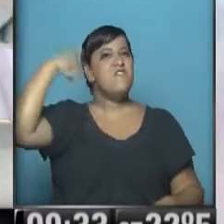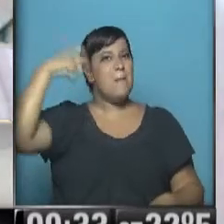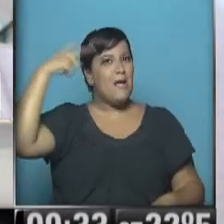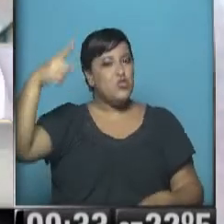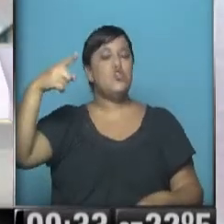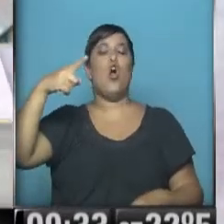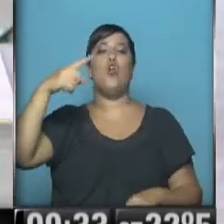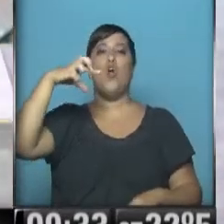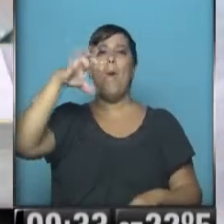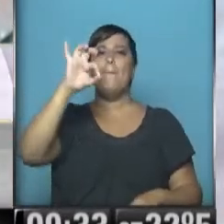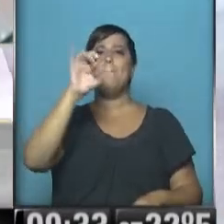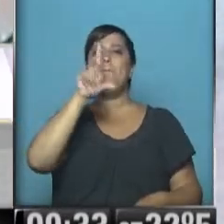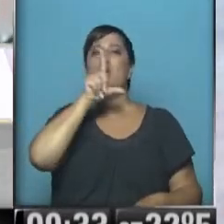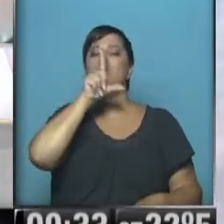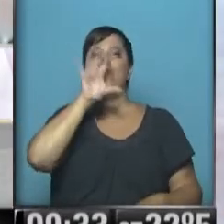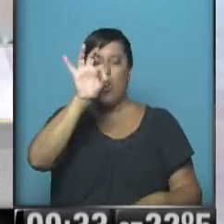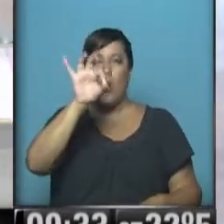Viejo, que fue